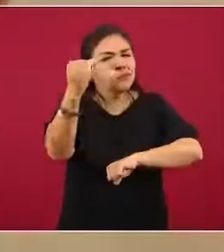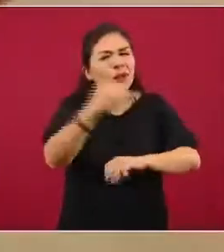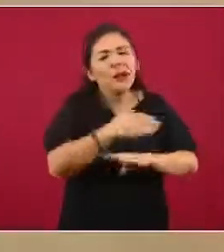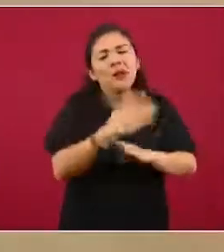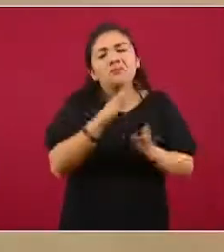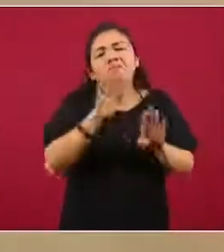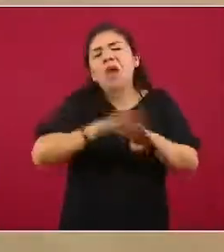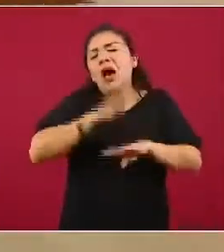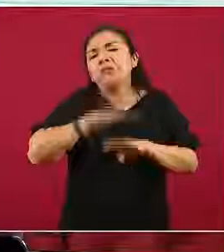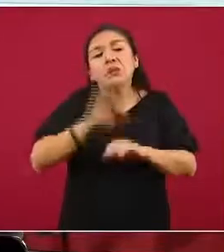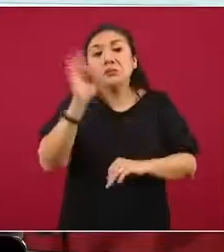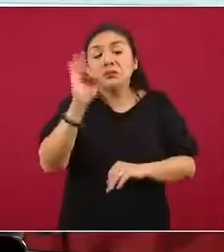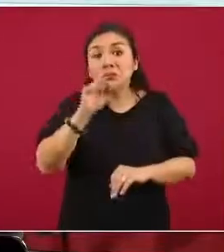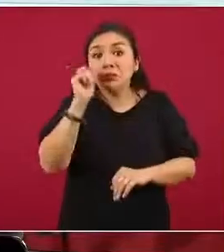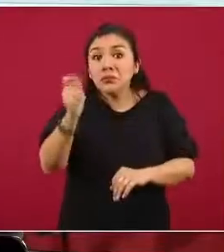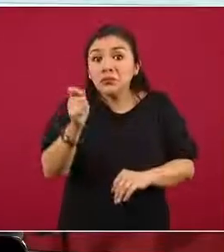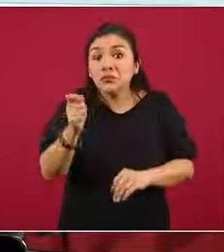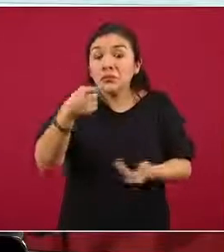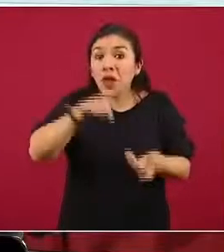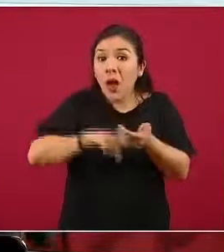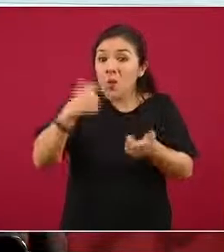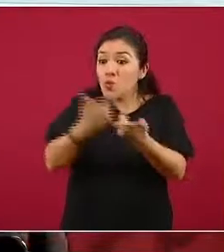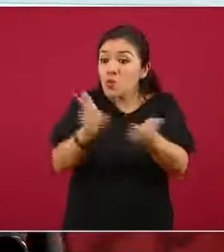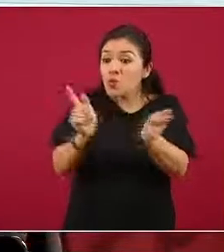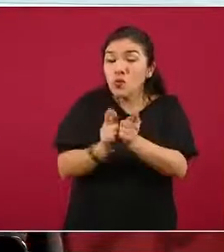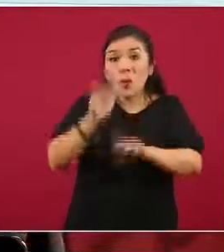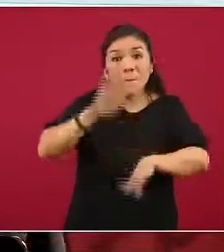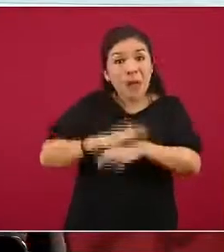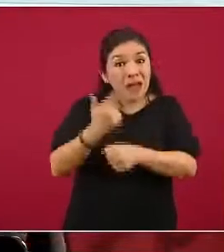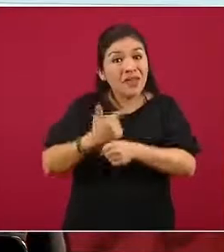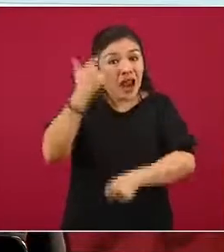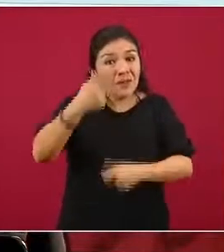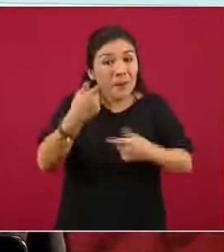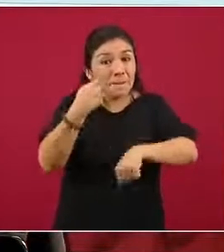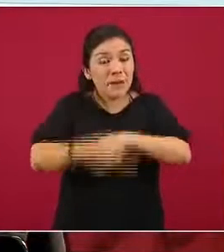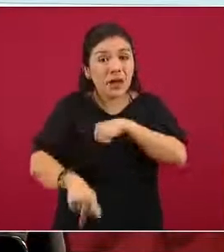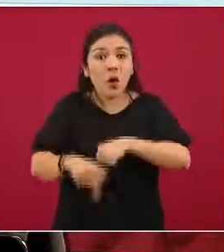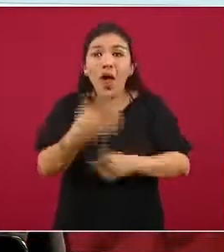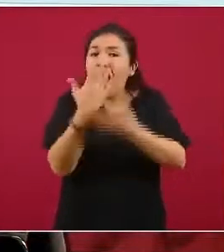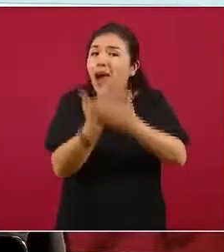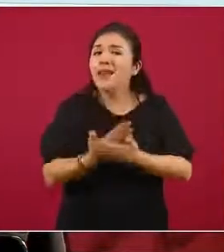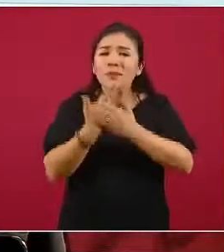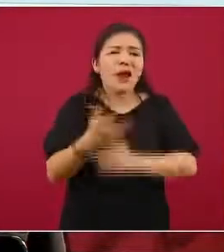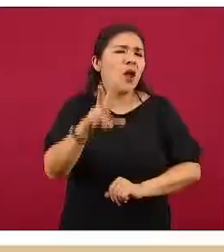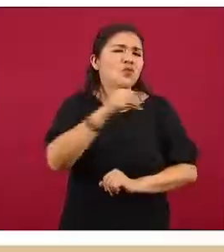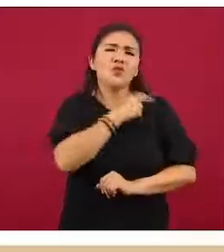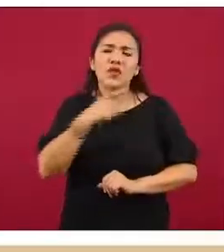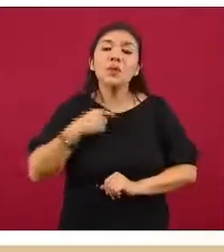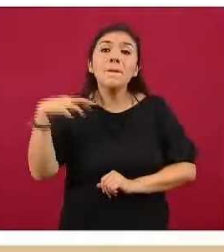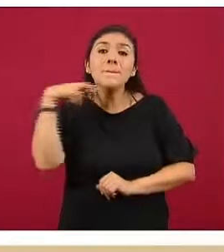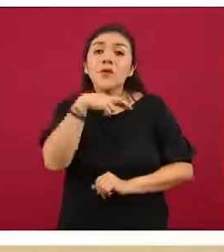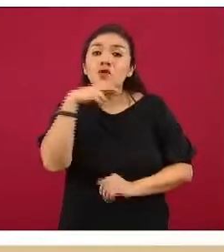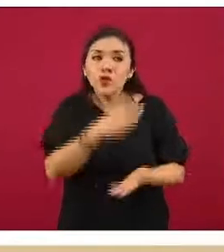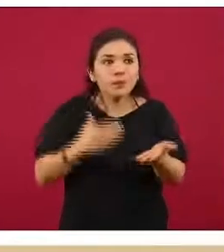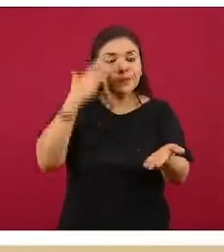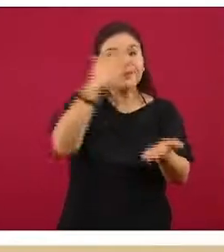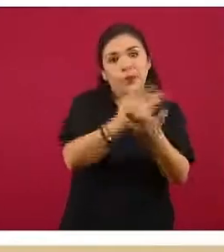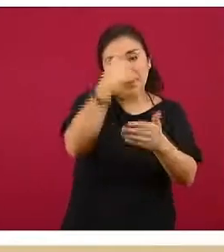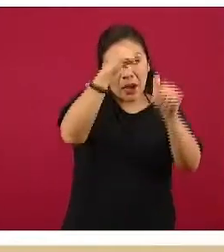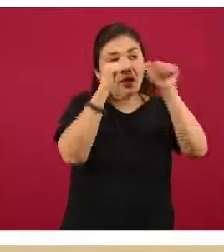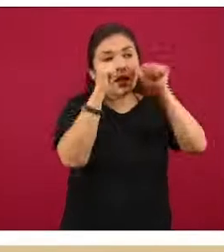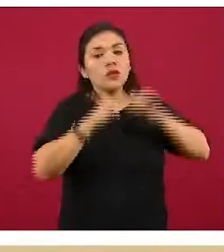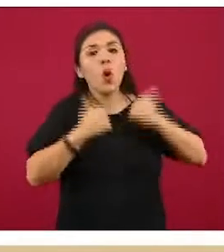caso si se forma parte de uno de estos grupos de riesgo no hay que esperar. hay que acudir, por favor, a la atención